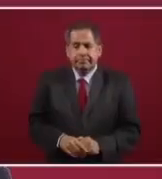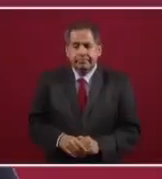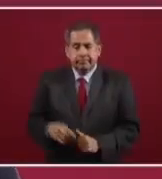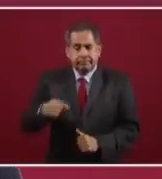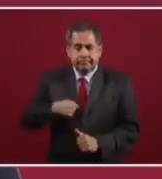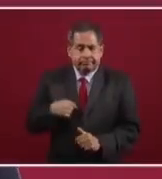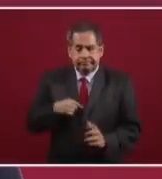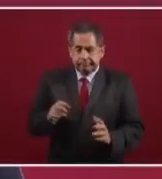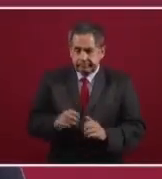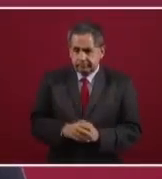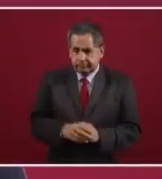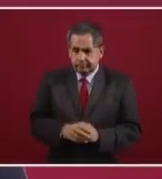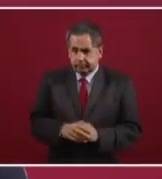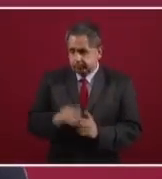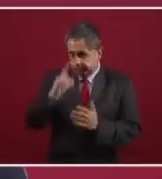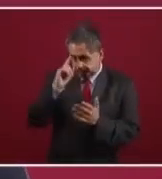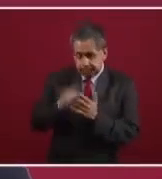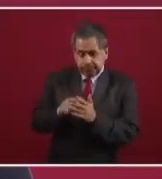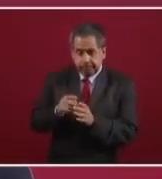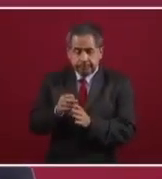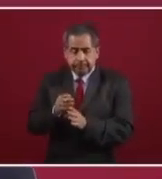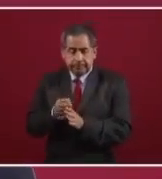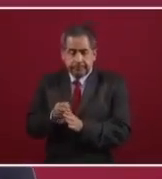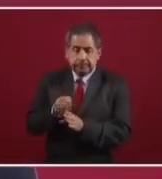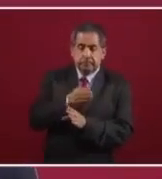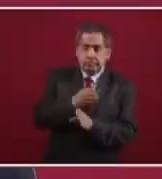Yo no creo que antes